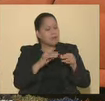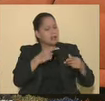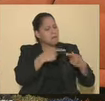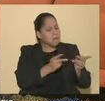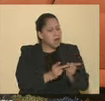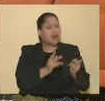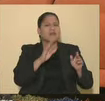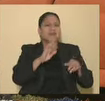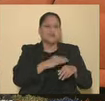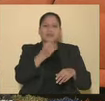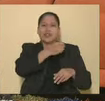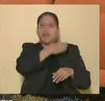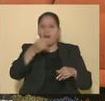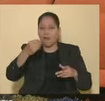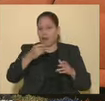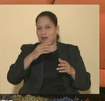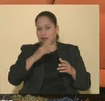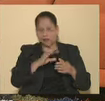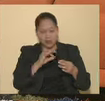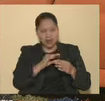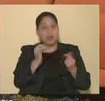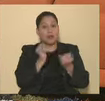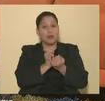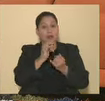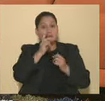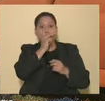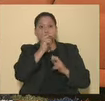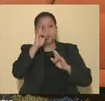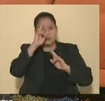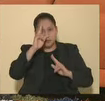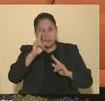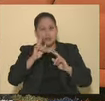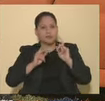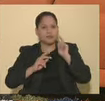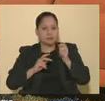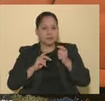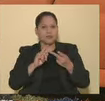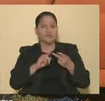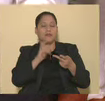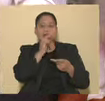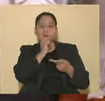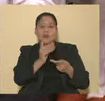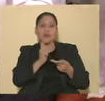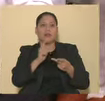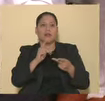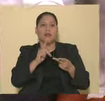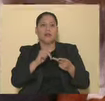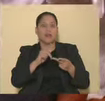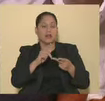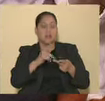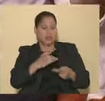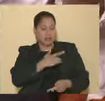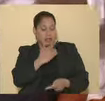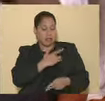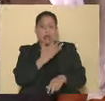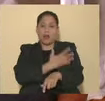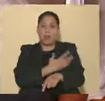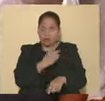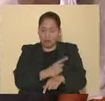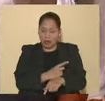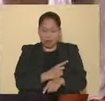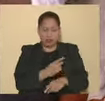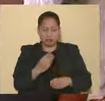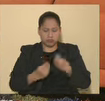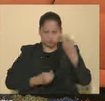hablar de honor y definirle el honor y definirle la sinceridad y las